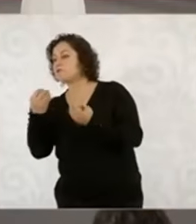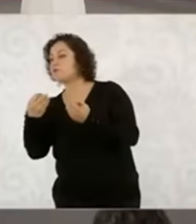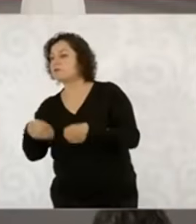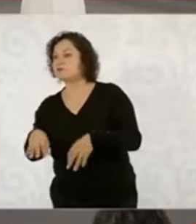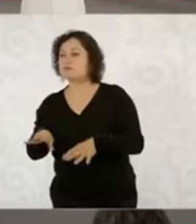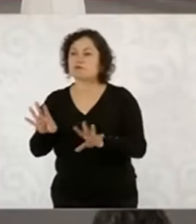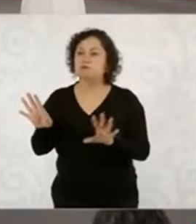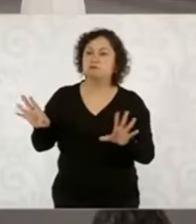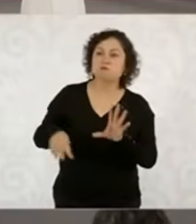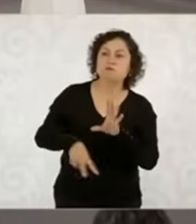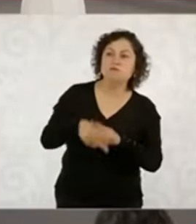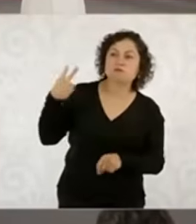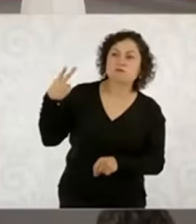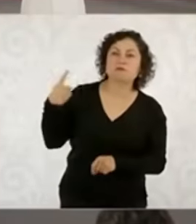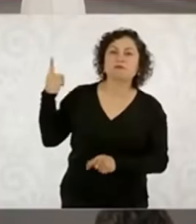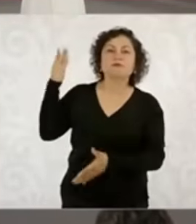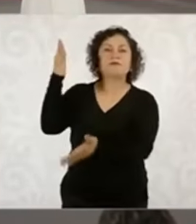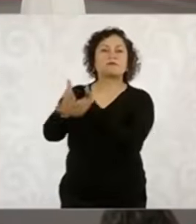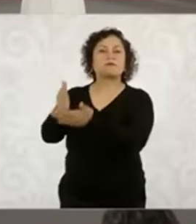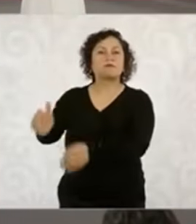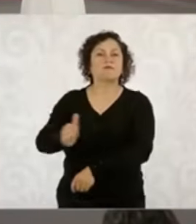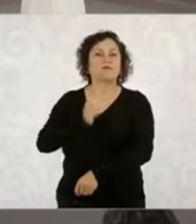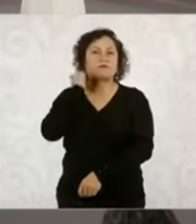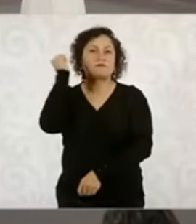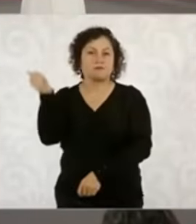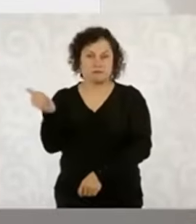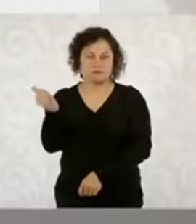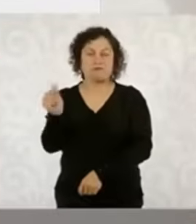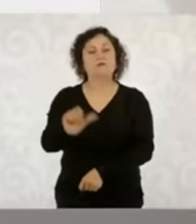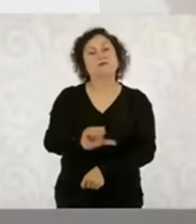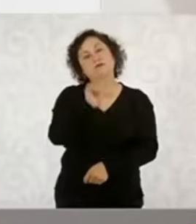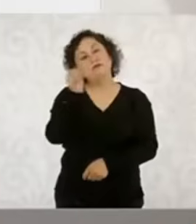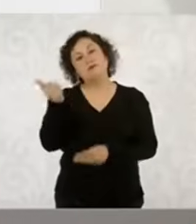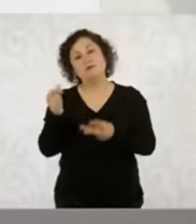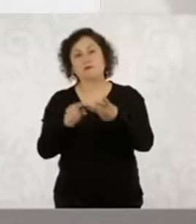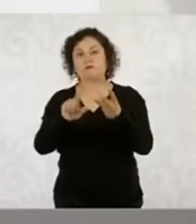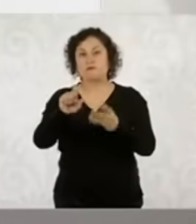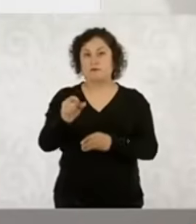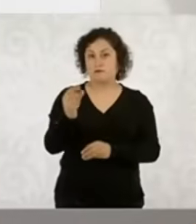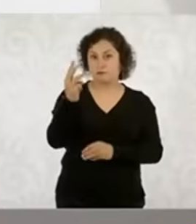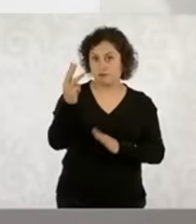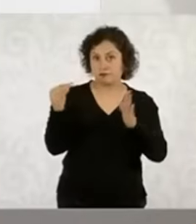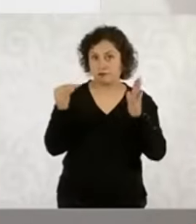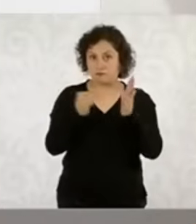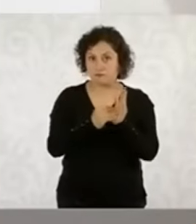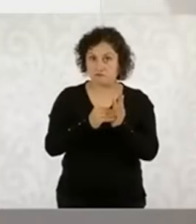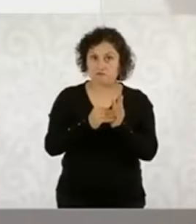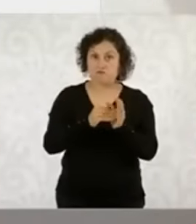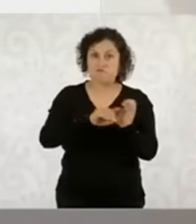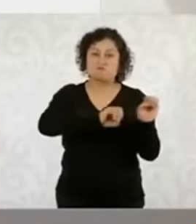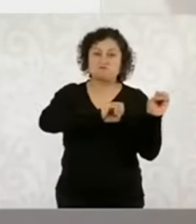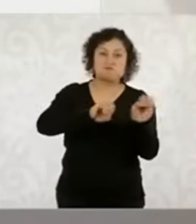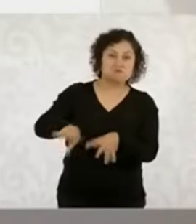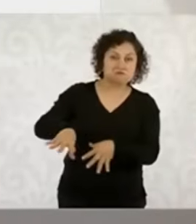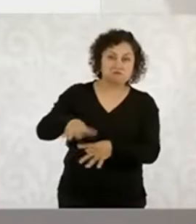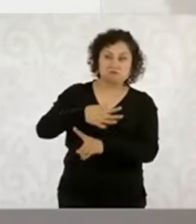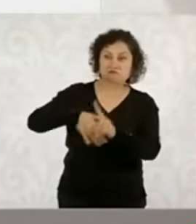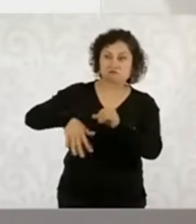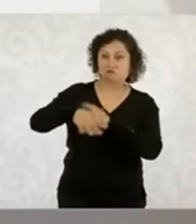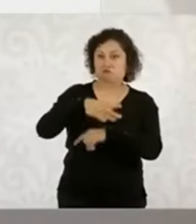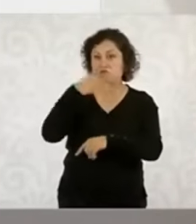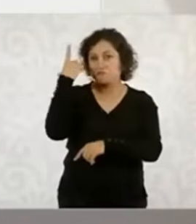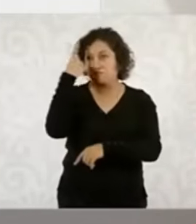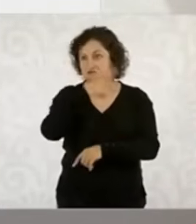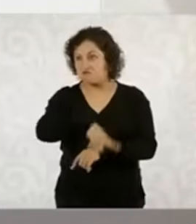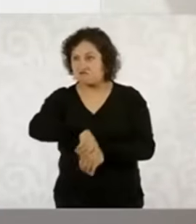Y 23.000, es así, deshabitadas y o vandalizadas. ¿Cuál